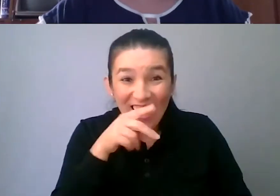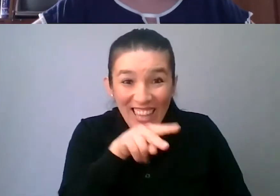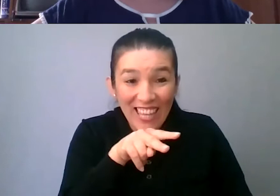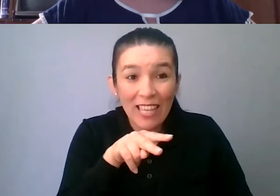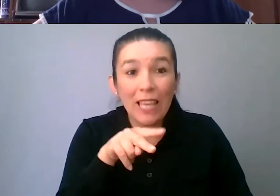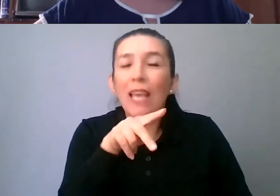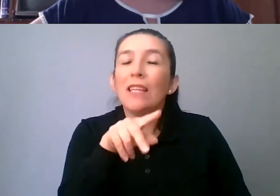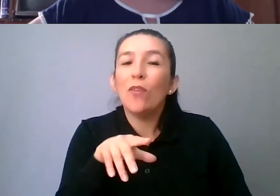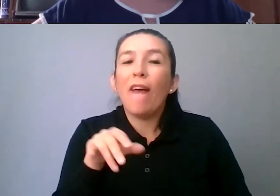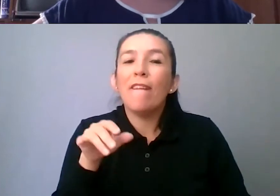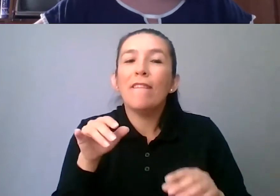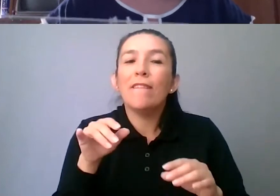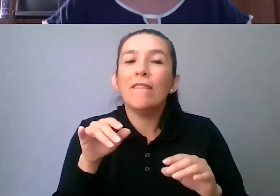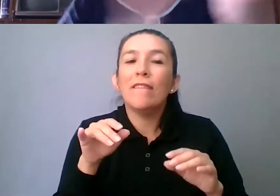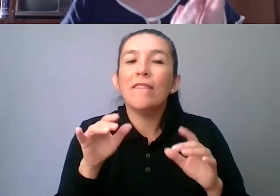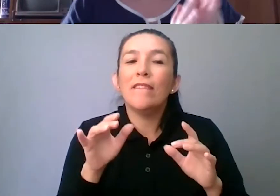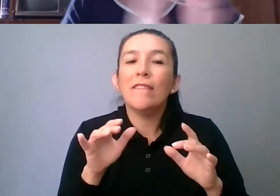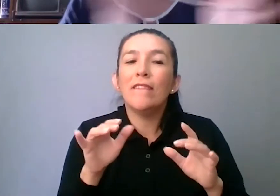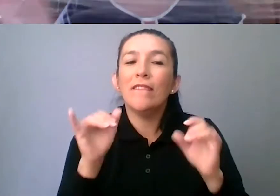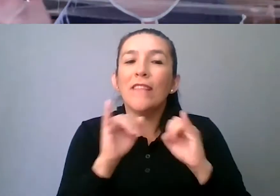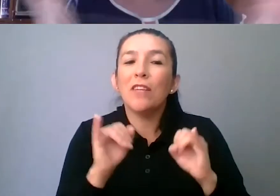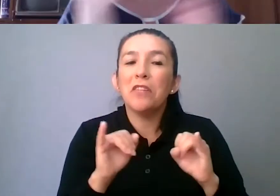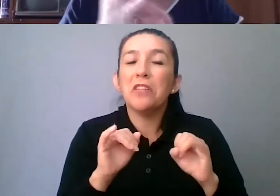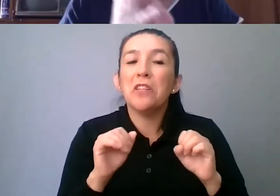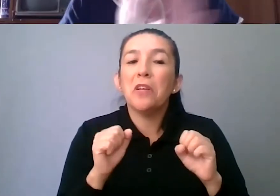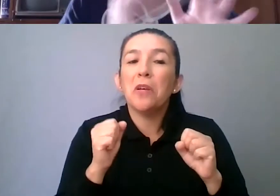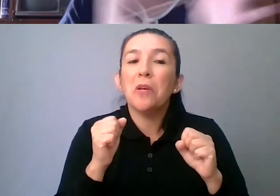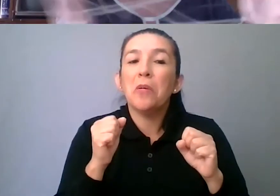es una figura que pudiera ser